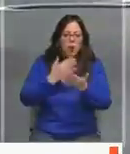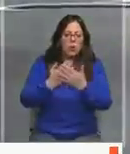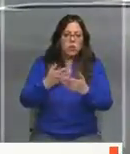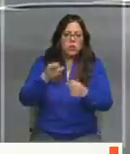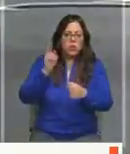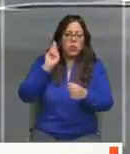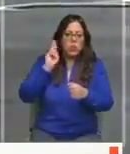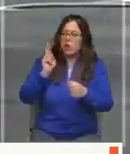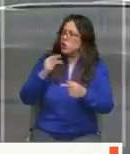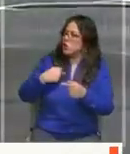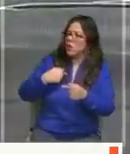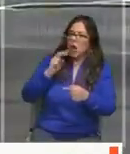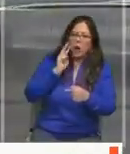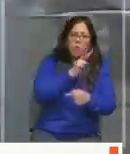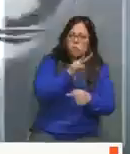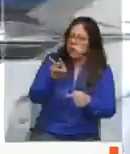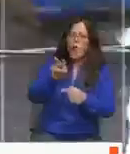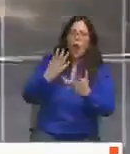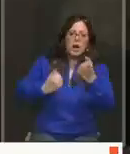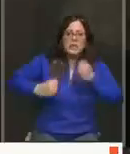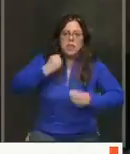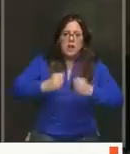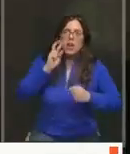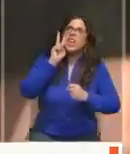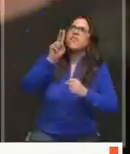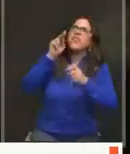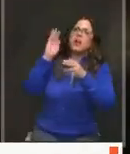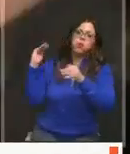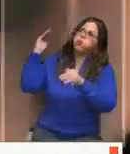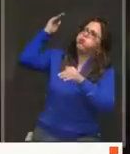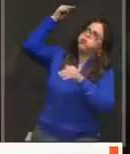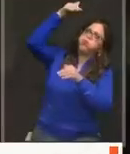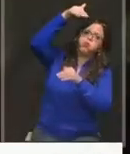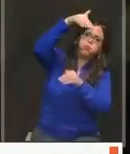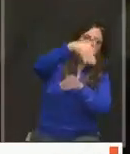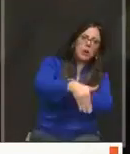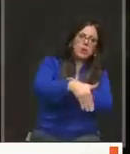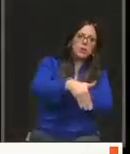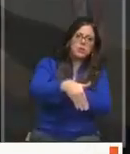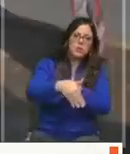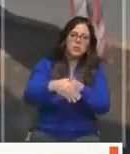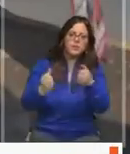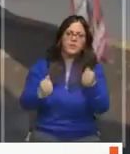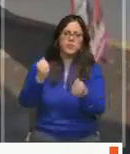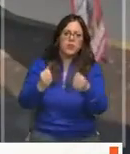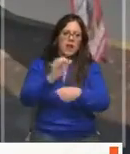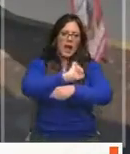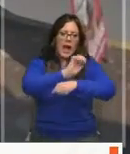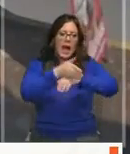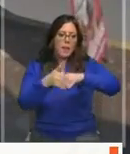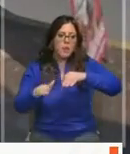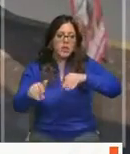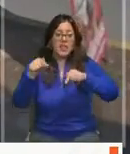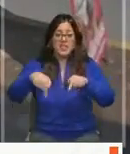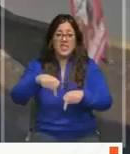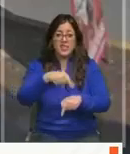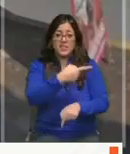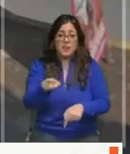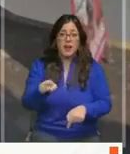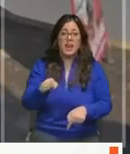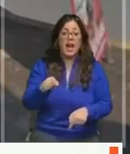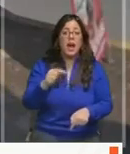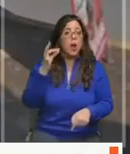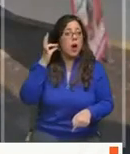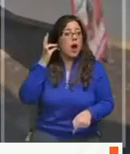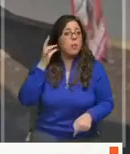furia tuve que salir de vuelo, se la vi volar para arriba como un... más alto que yo, la camioneta volando. Y esta semana una madre falleció mientras